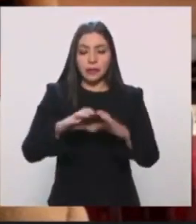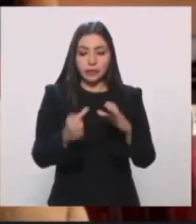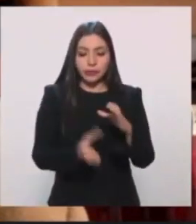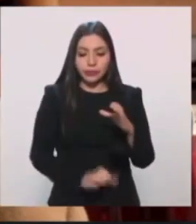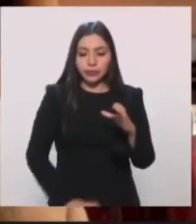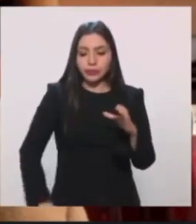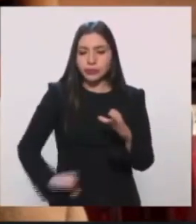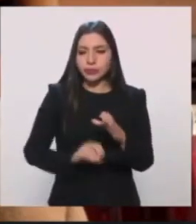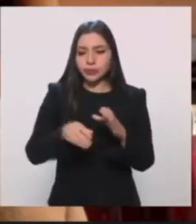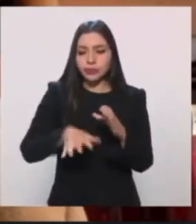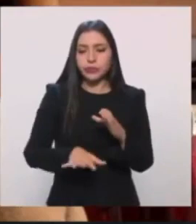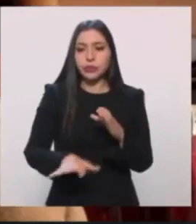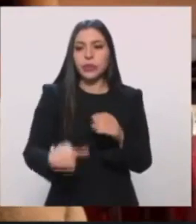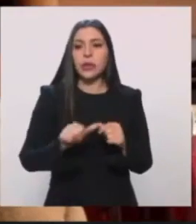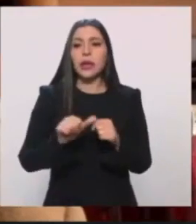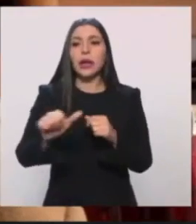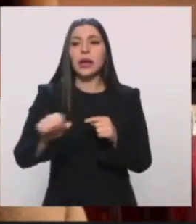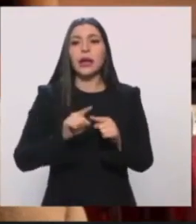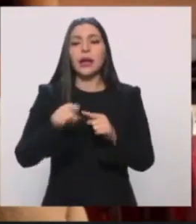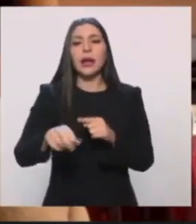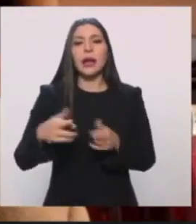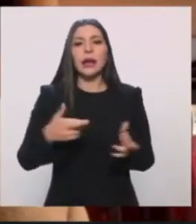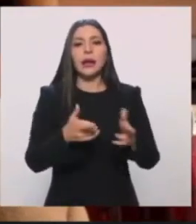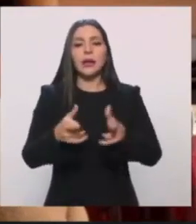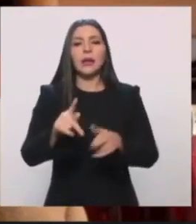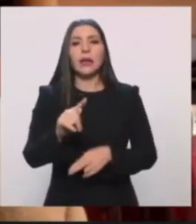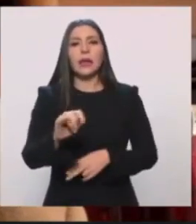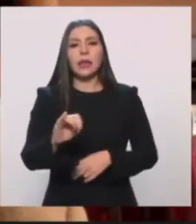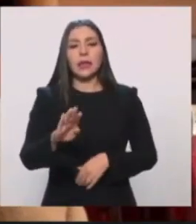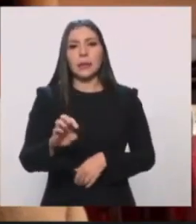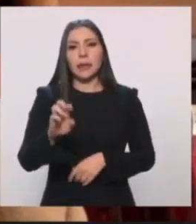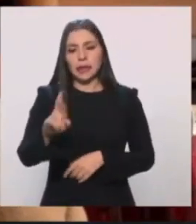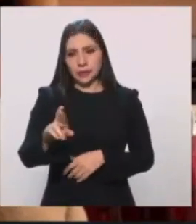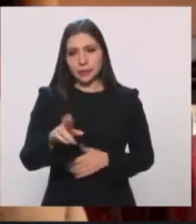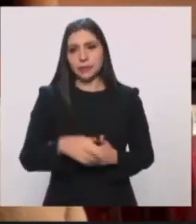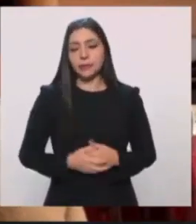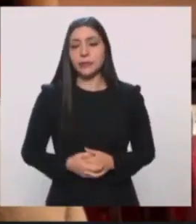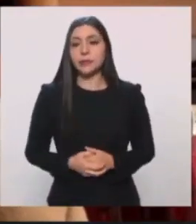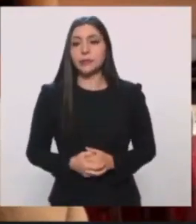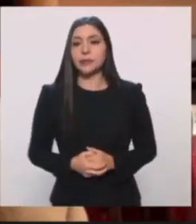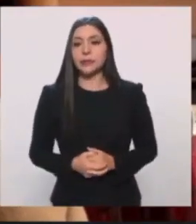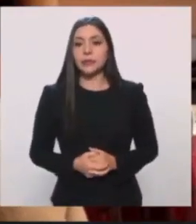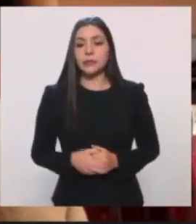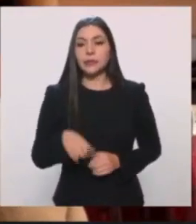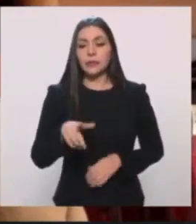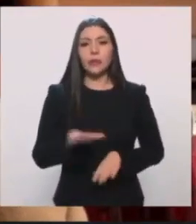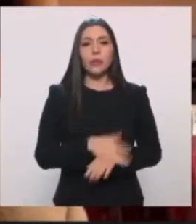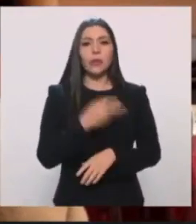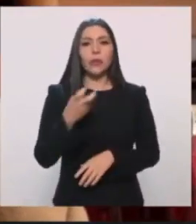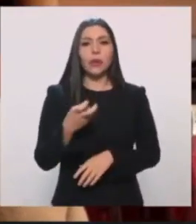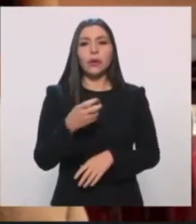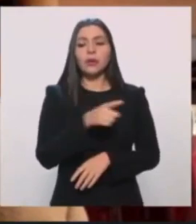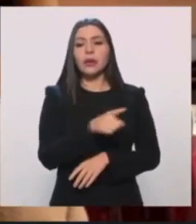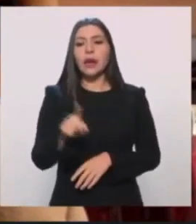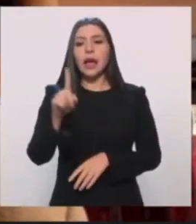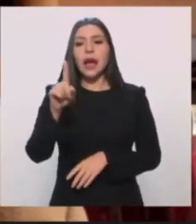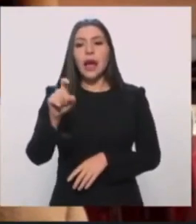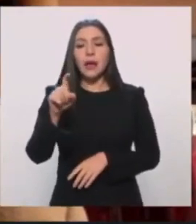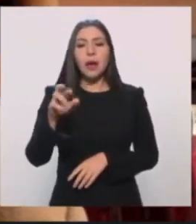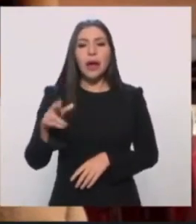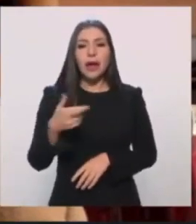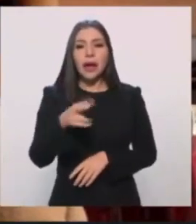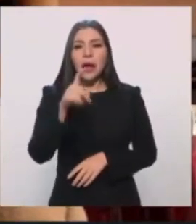al río Tíber. Ese es uno de los motivos, dicho sea de paso, por los que tomar aguas de los ríos era